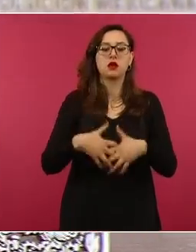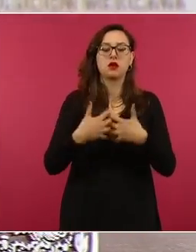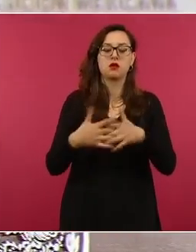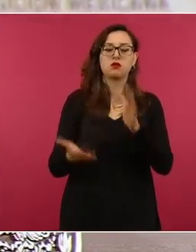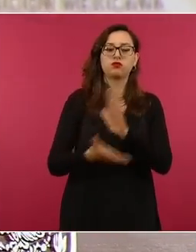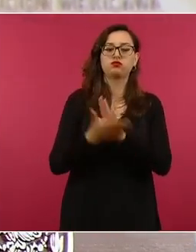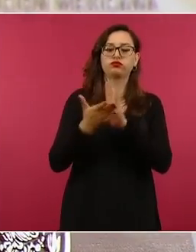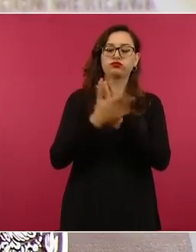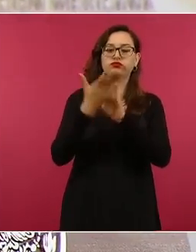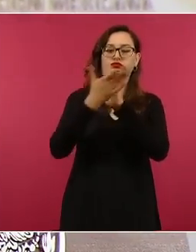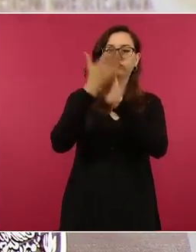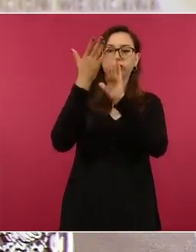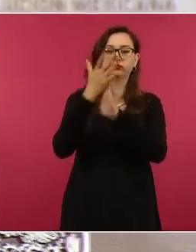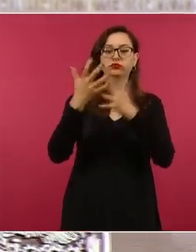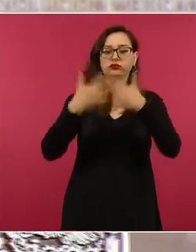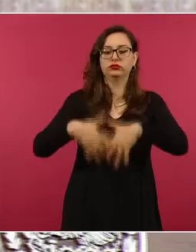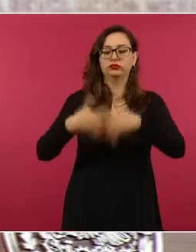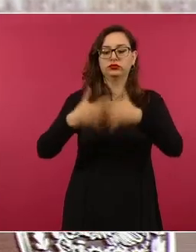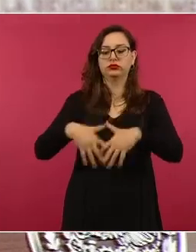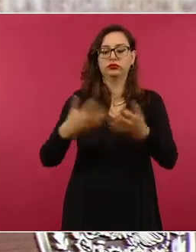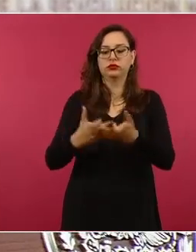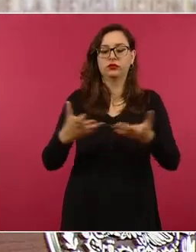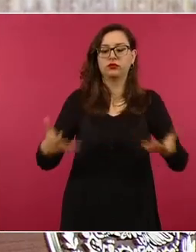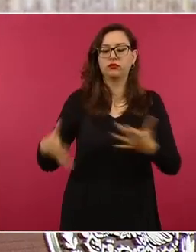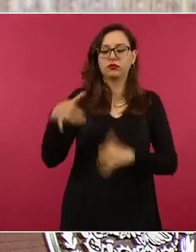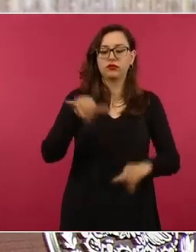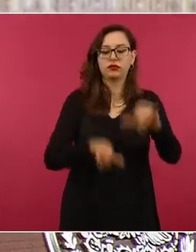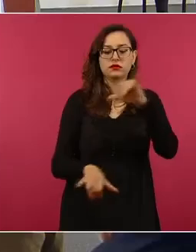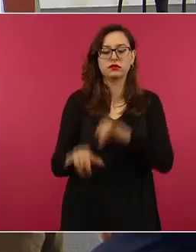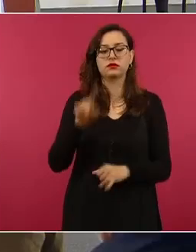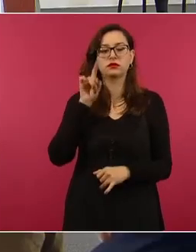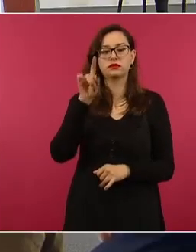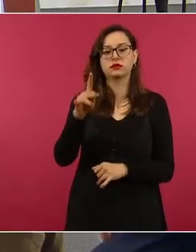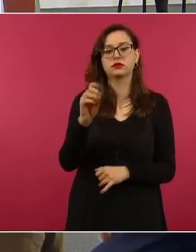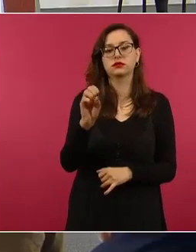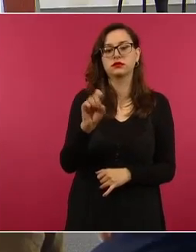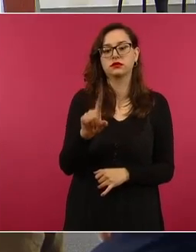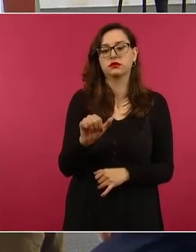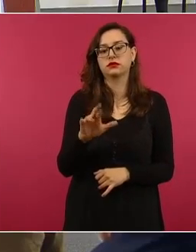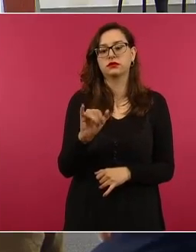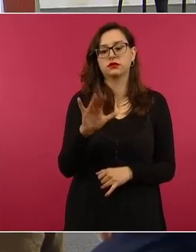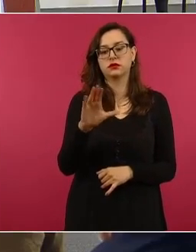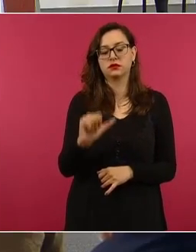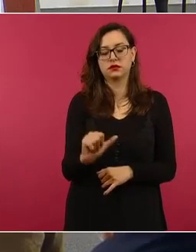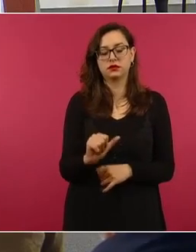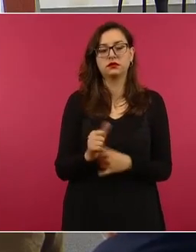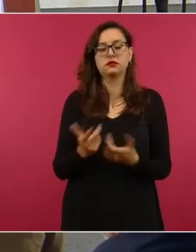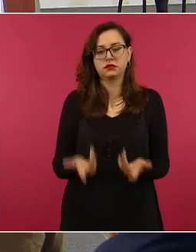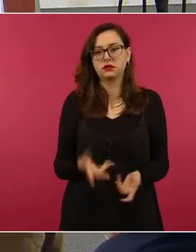fertilizantes, uh-huh, en Poza Rica.